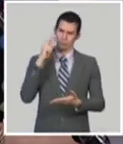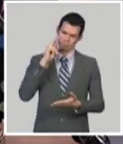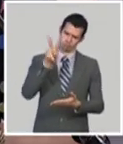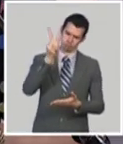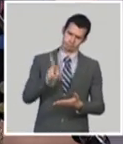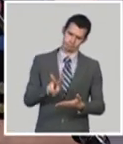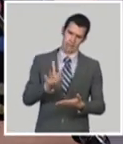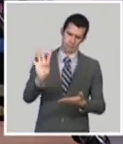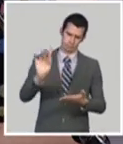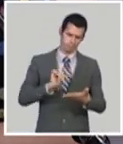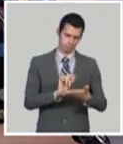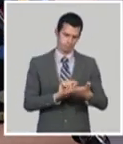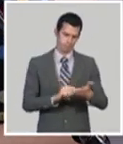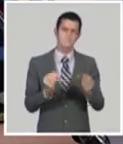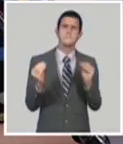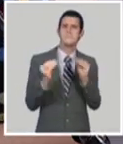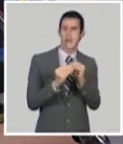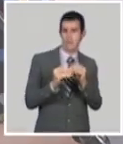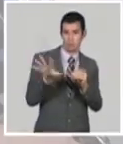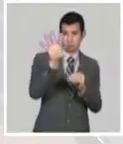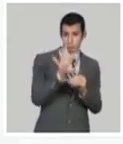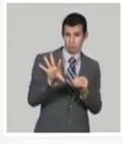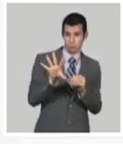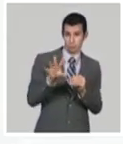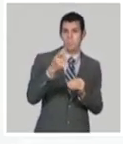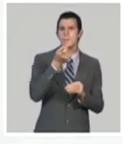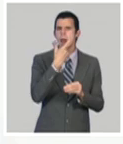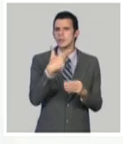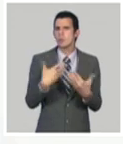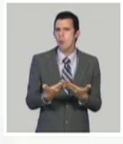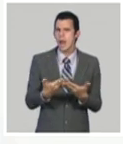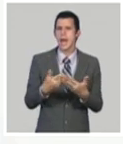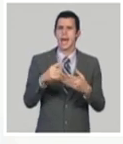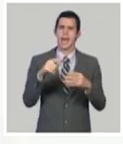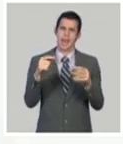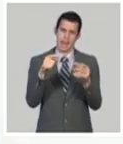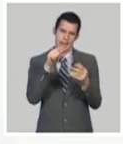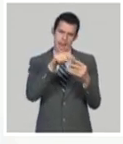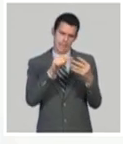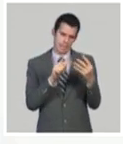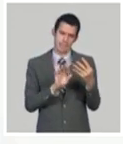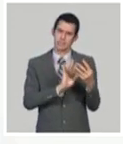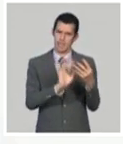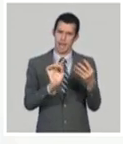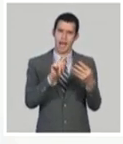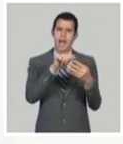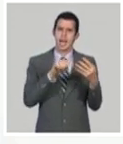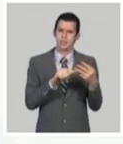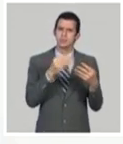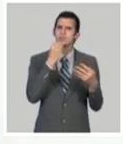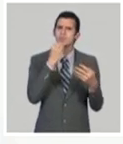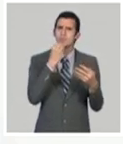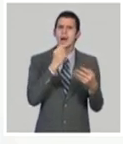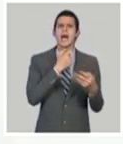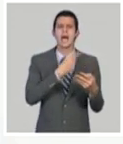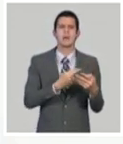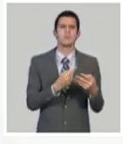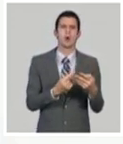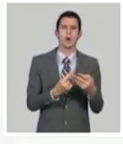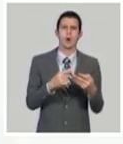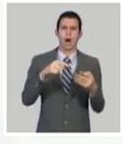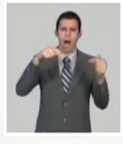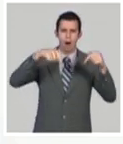que dio lugar a que treinta y siete medicamentos y voy a recordar algo aquí que estaba en el anexo 3 el anexo 3